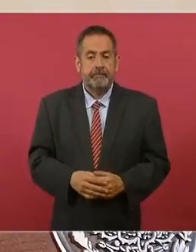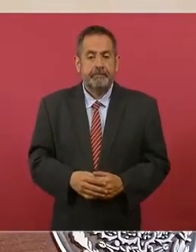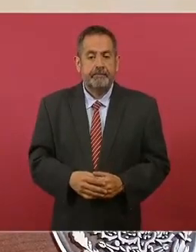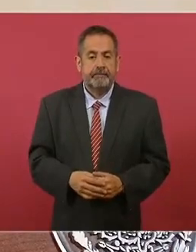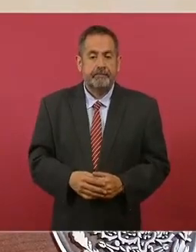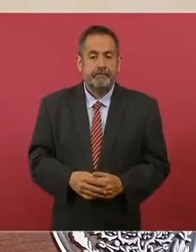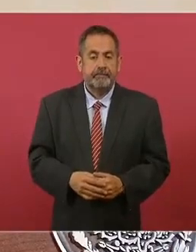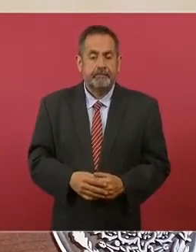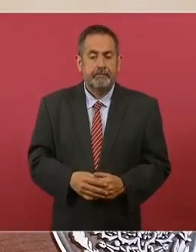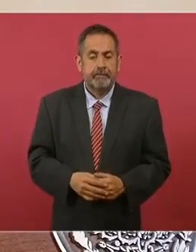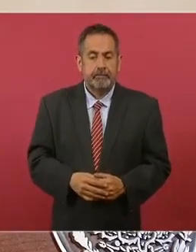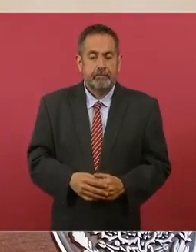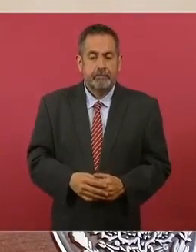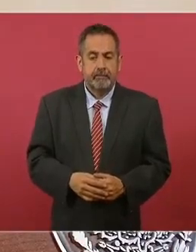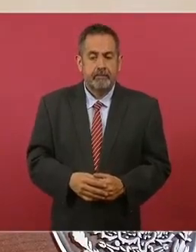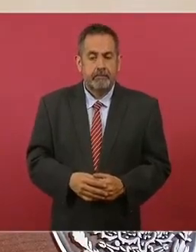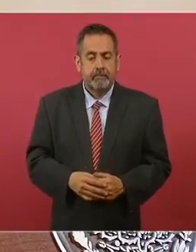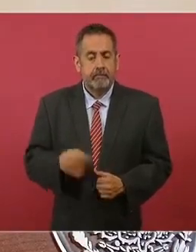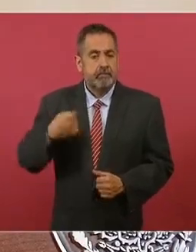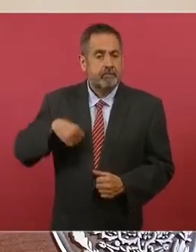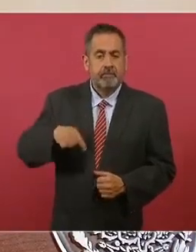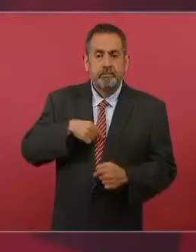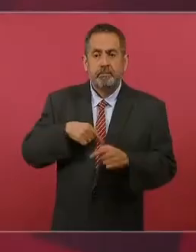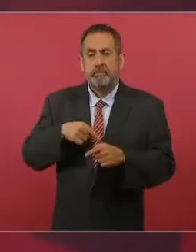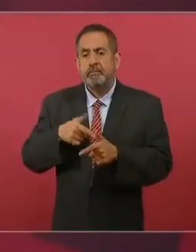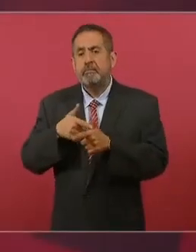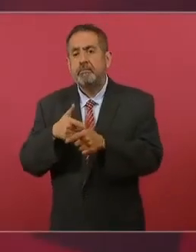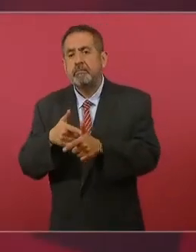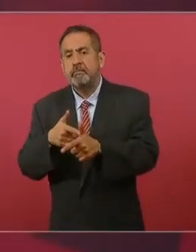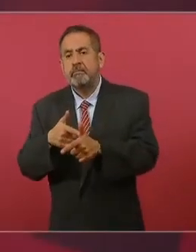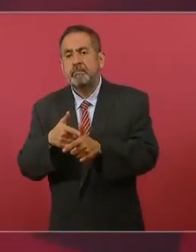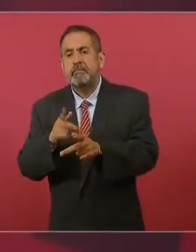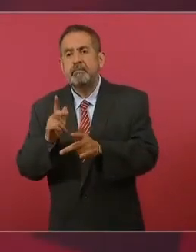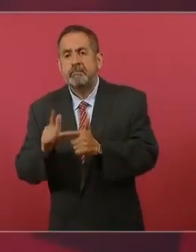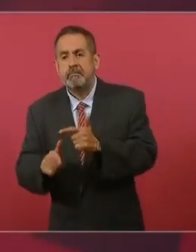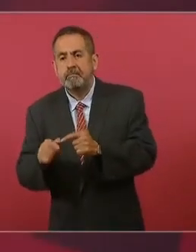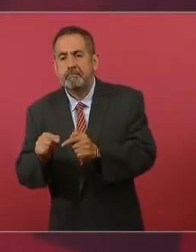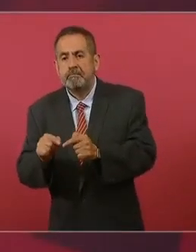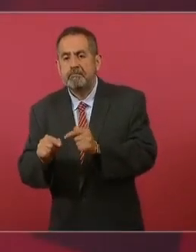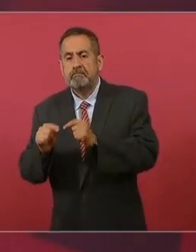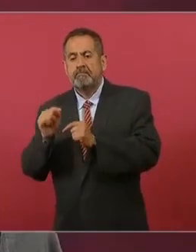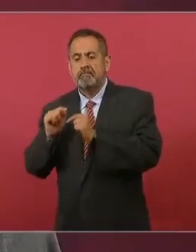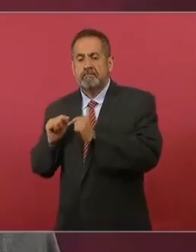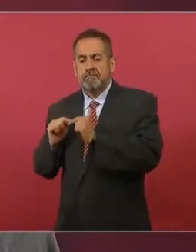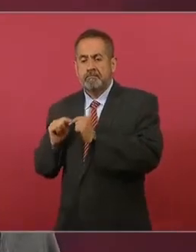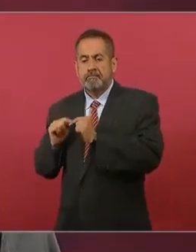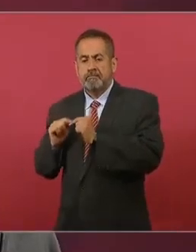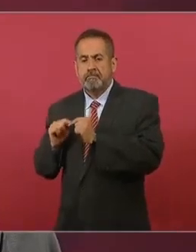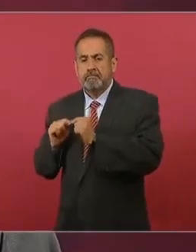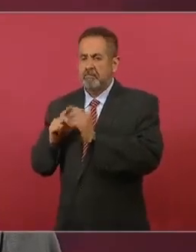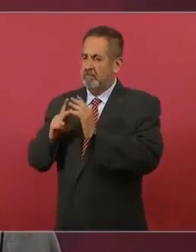No dar ni un paso atrás, ni siquiera para tomar impulso